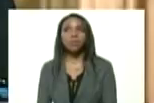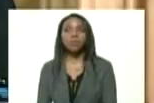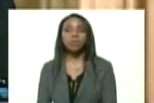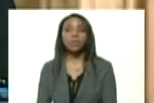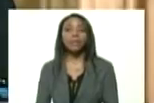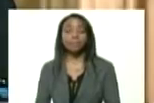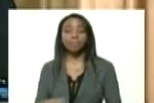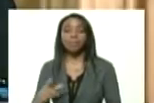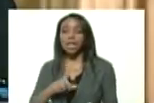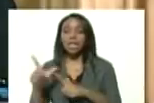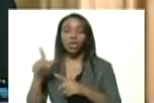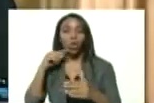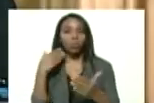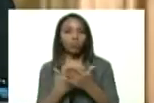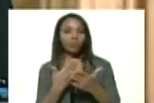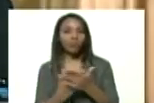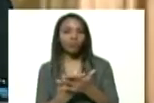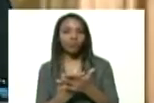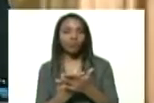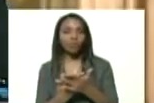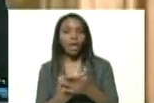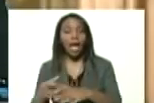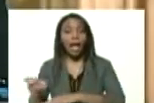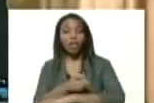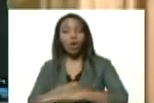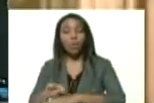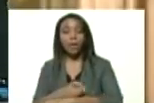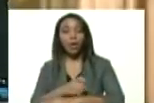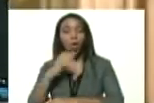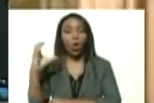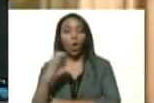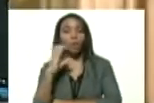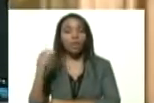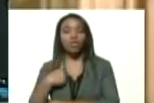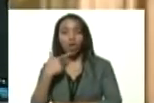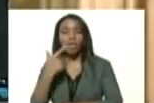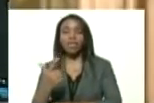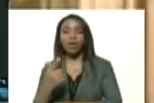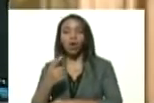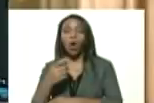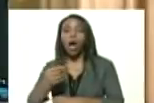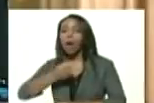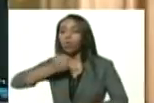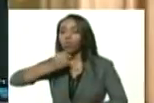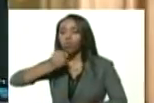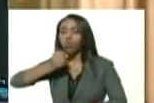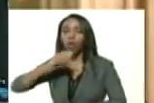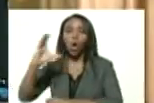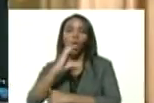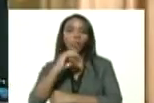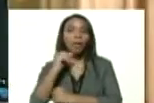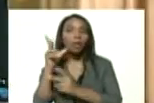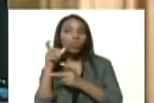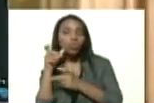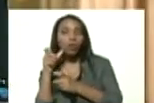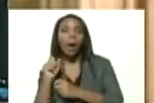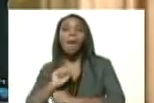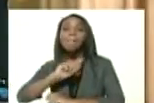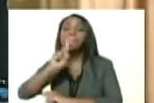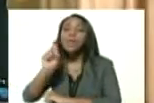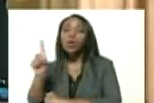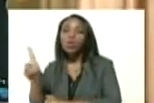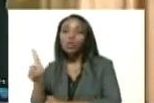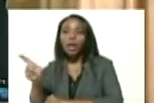comprobado el gobierno de colombia yo digo a los periodistas de colombia que me escuchan pregunta en el